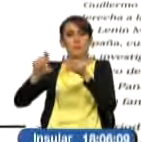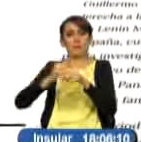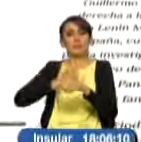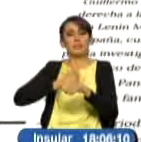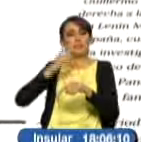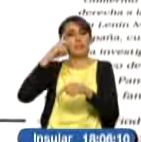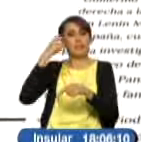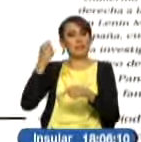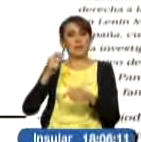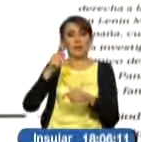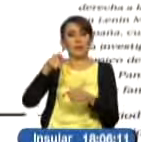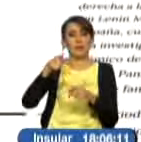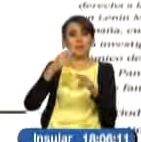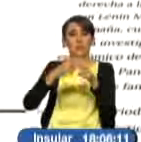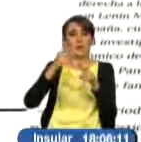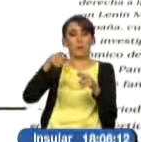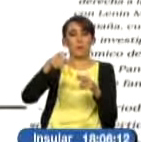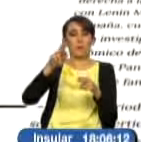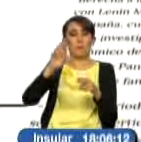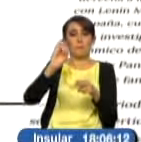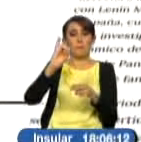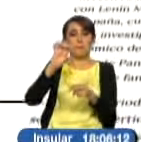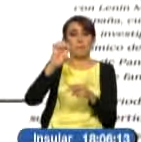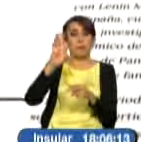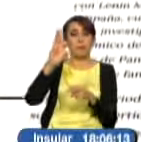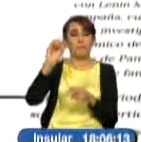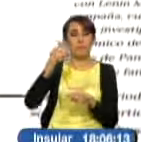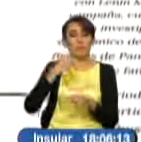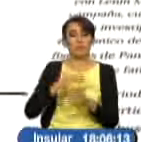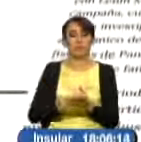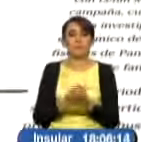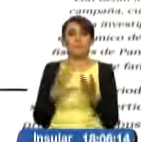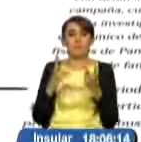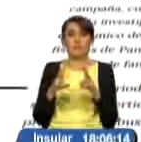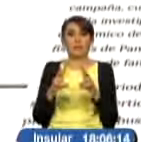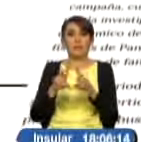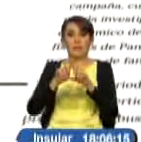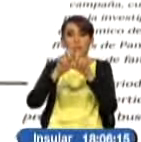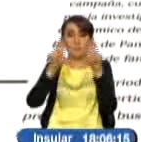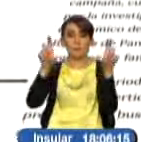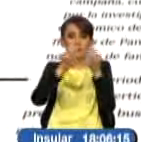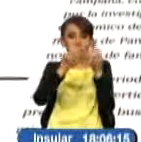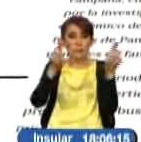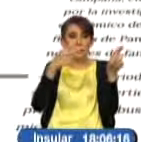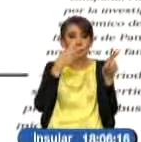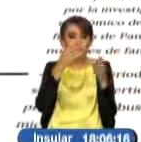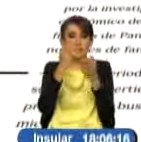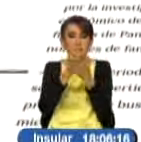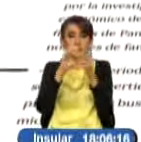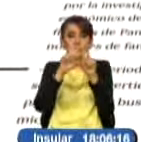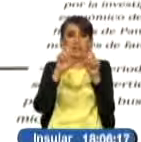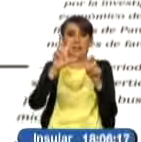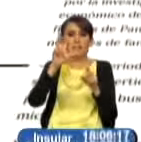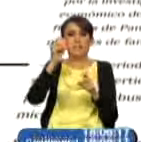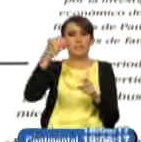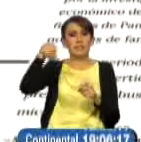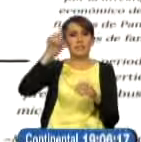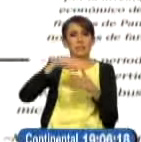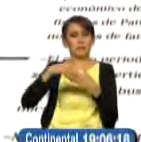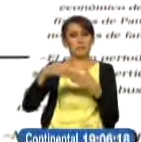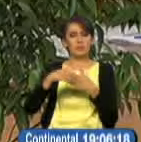$10,000, mientras que Banisi tiene 300 millones en activos y Banisi Holding, que es la figura intermedia, tiene $30 millones